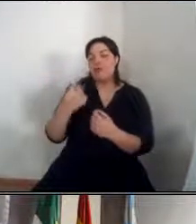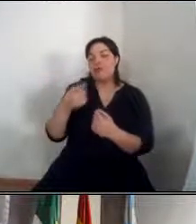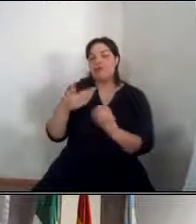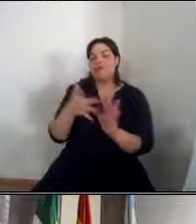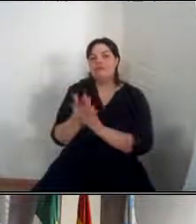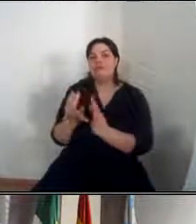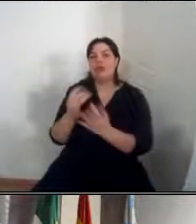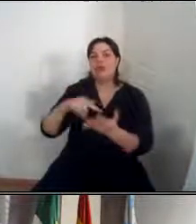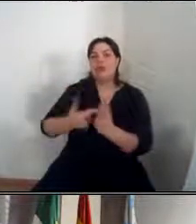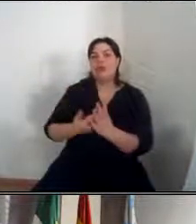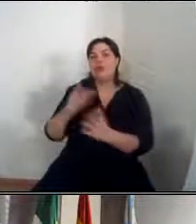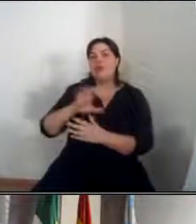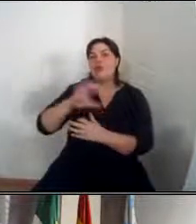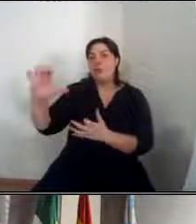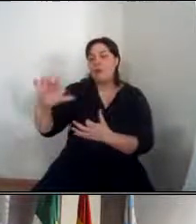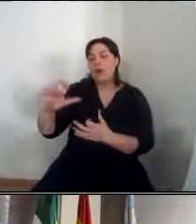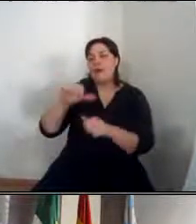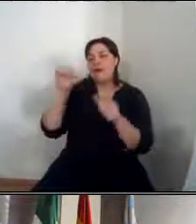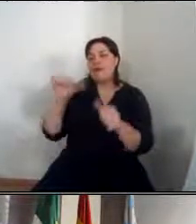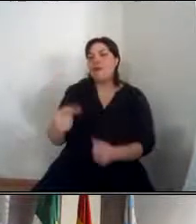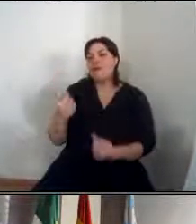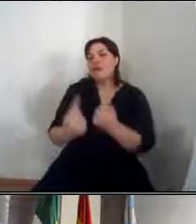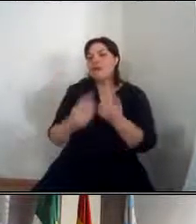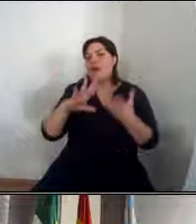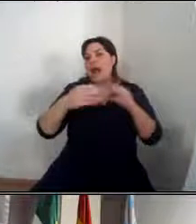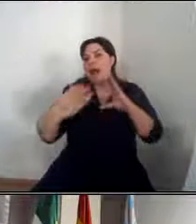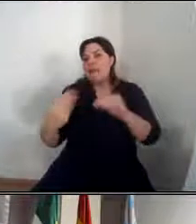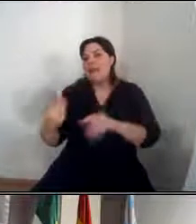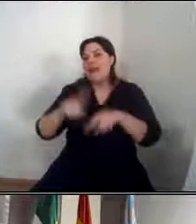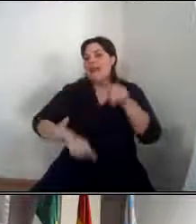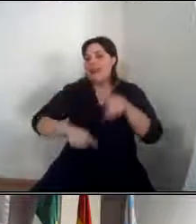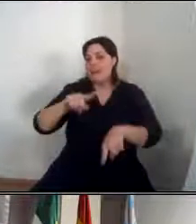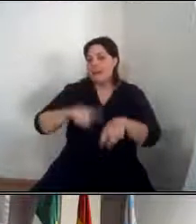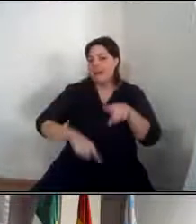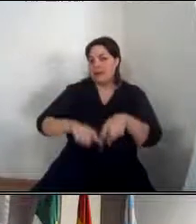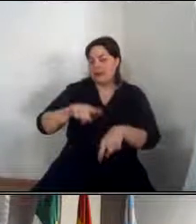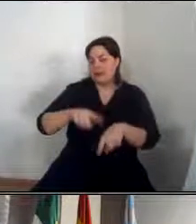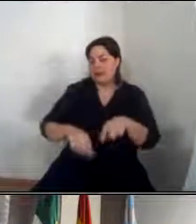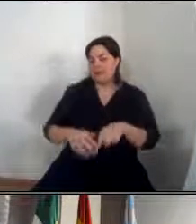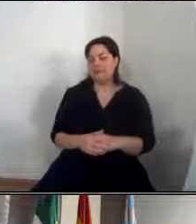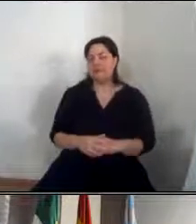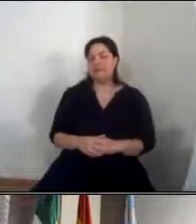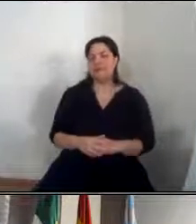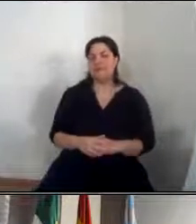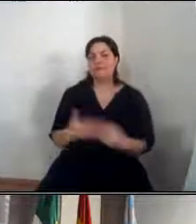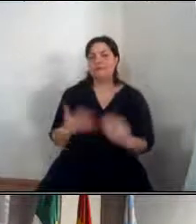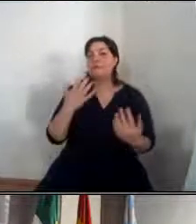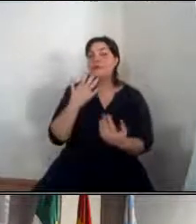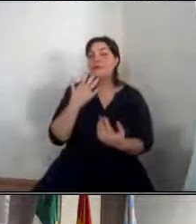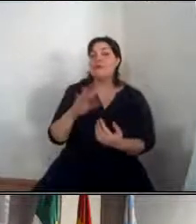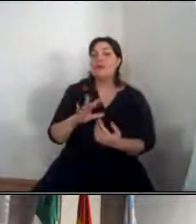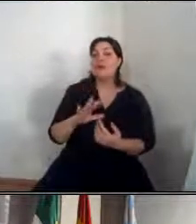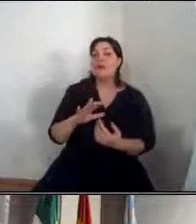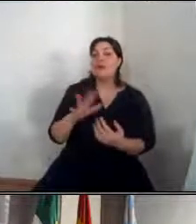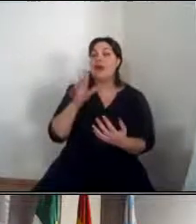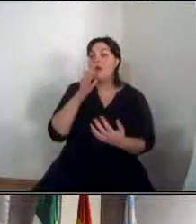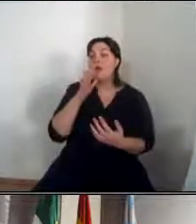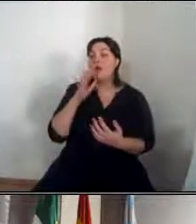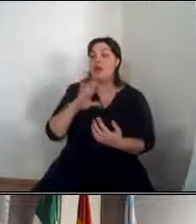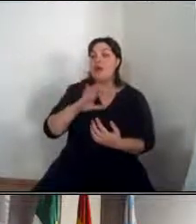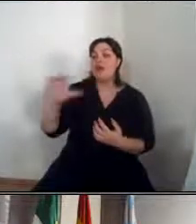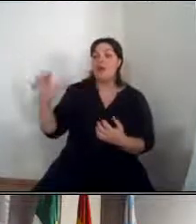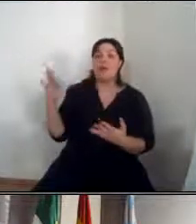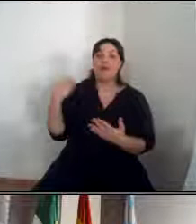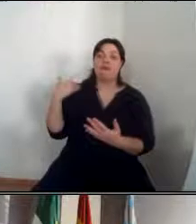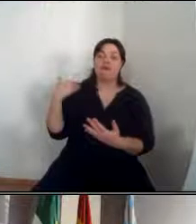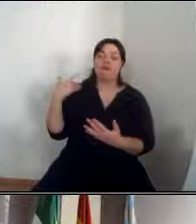europeos se puedan aplicar de una forma o se puedan aplicar lo que es de otra. Si la Europa que vivimos al principio y que se vivió